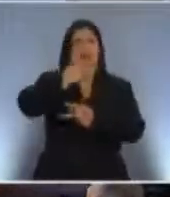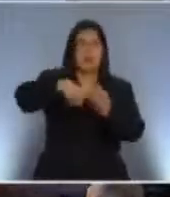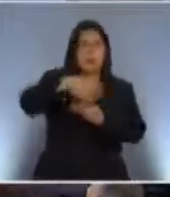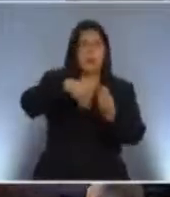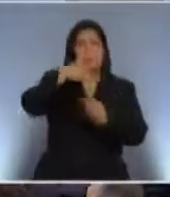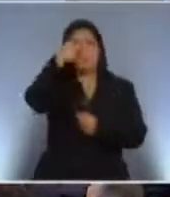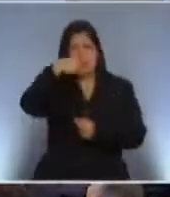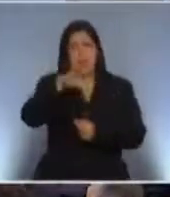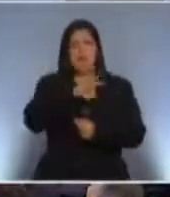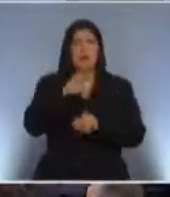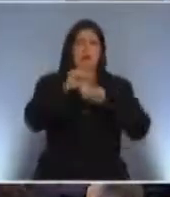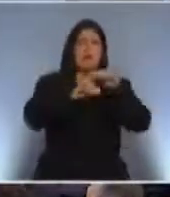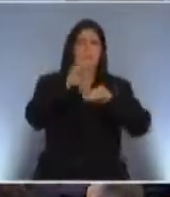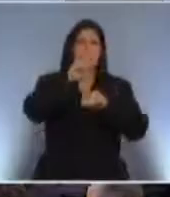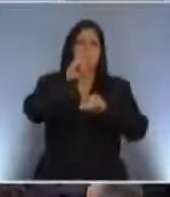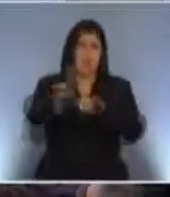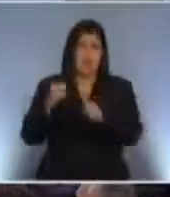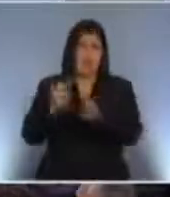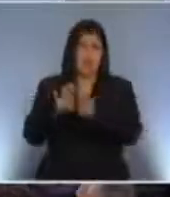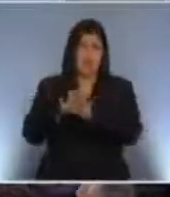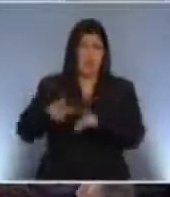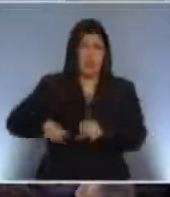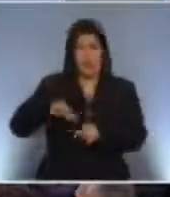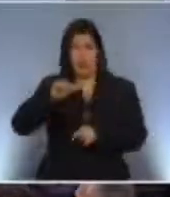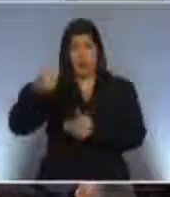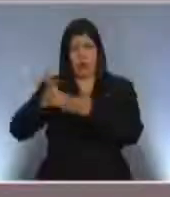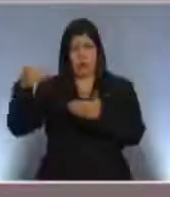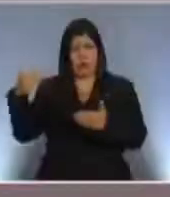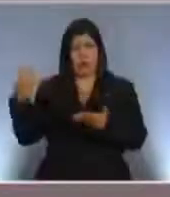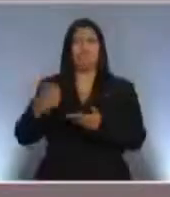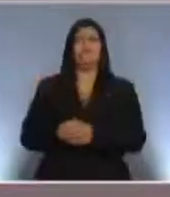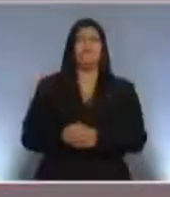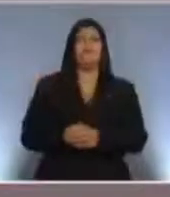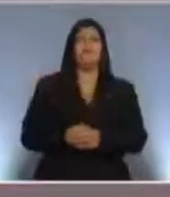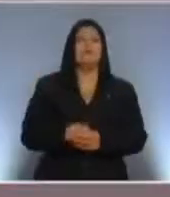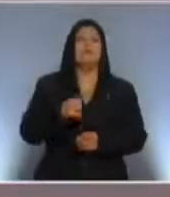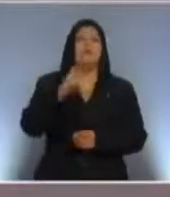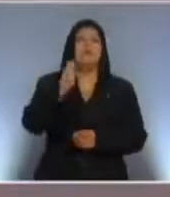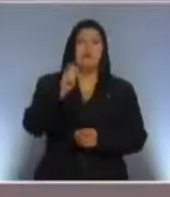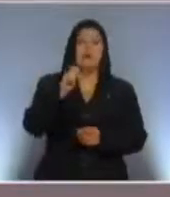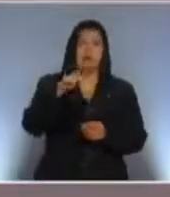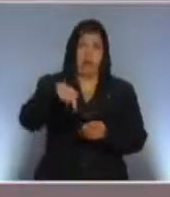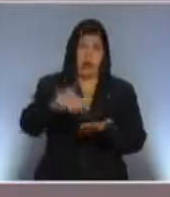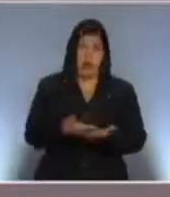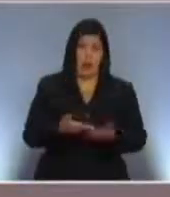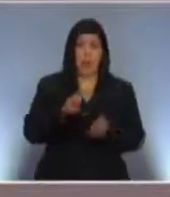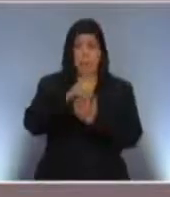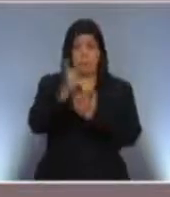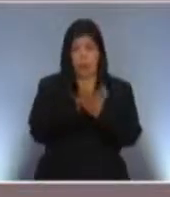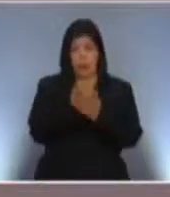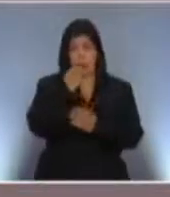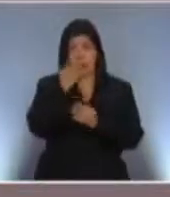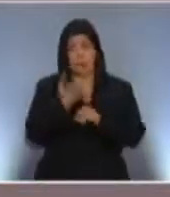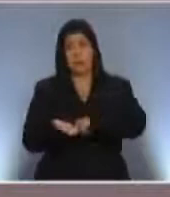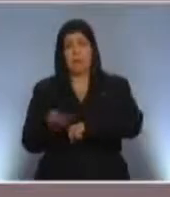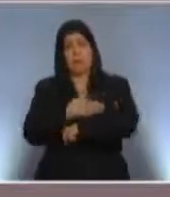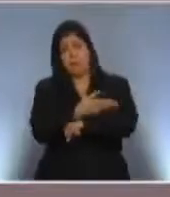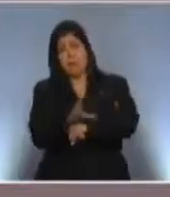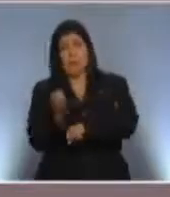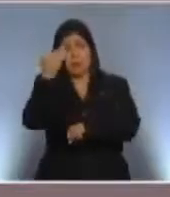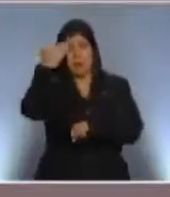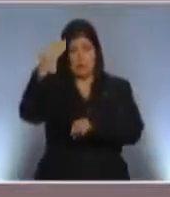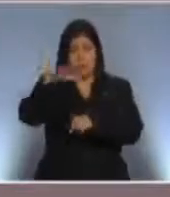para mejorar la infraestructura escolar. Ahora, el programa de escuelas de tiempo completo cuenta con más